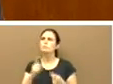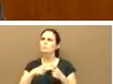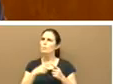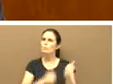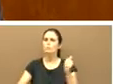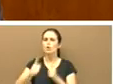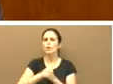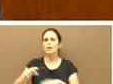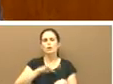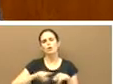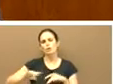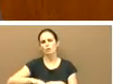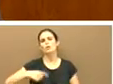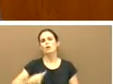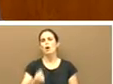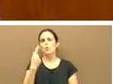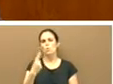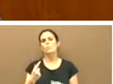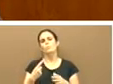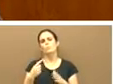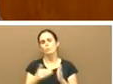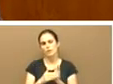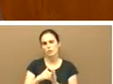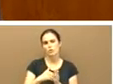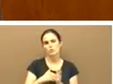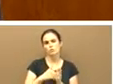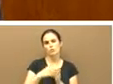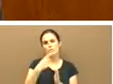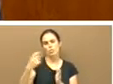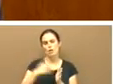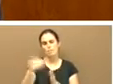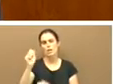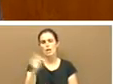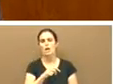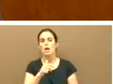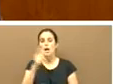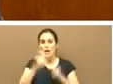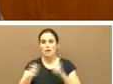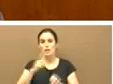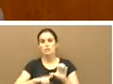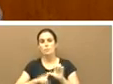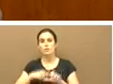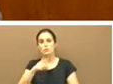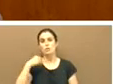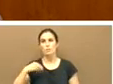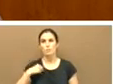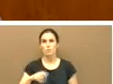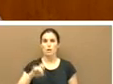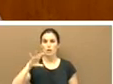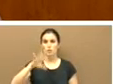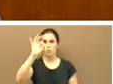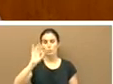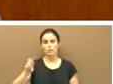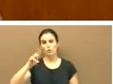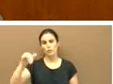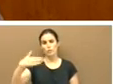región y que afecta a 1.100.000 extremeños. En nuestra región, este sector aportó el 14% del